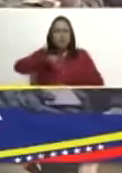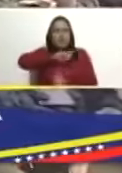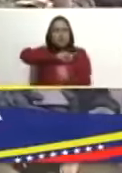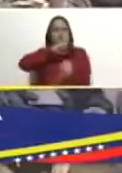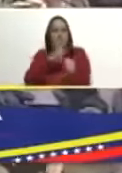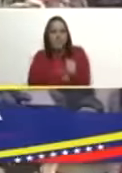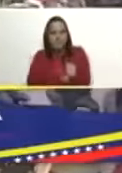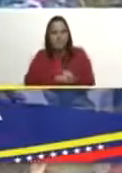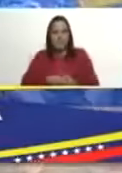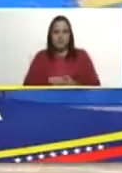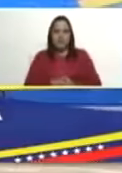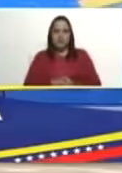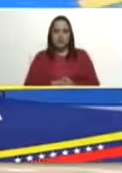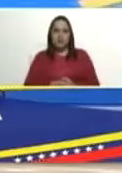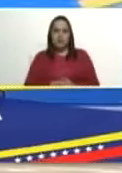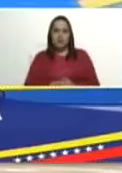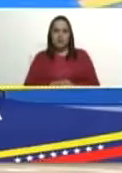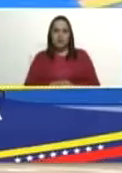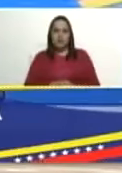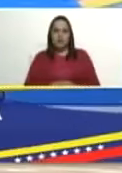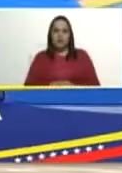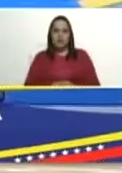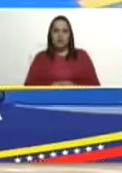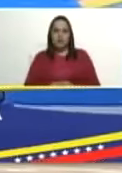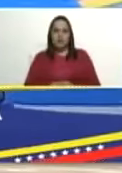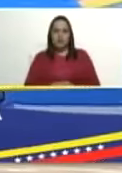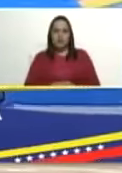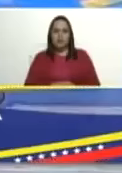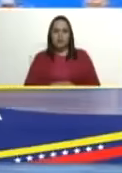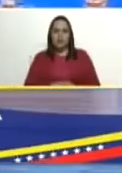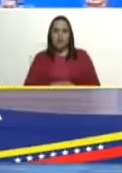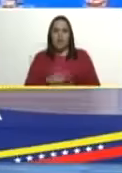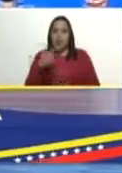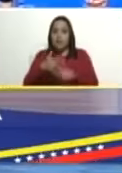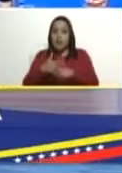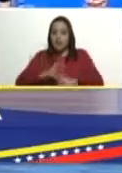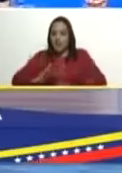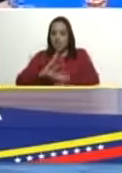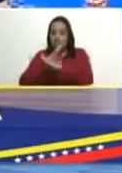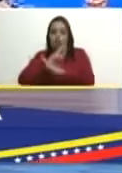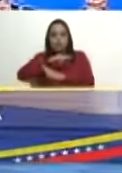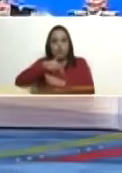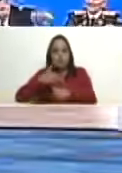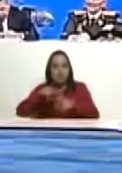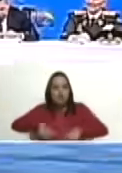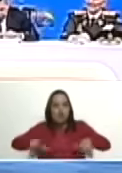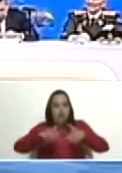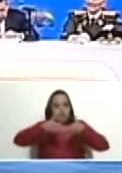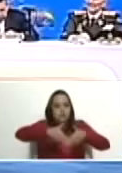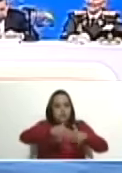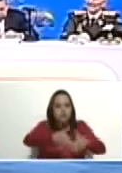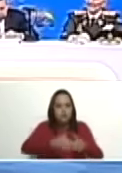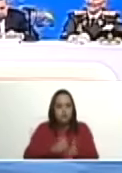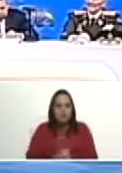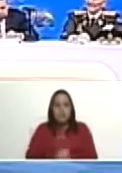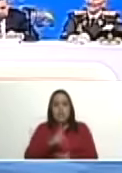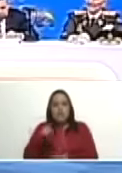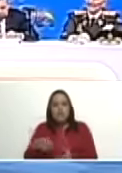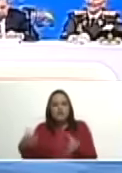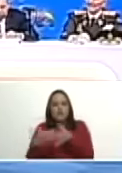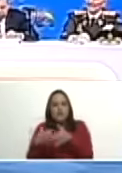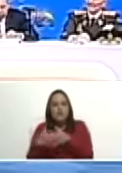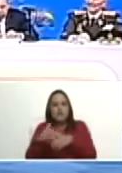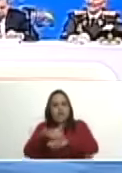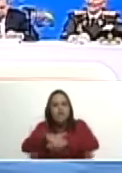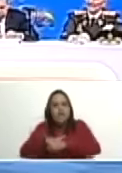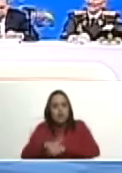fuerza, la amenaza del bloqueo de nuestros puertos ante la inminencia de una invasión